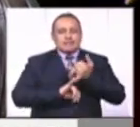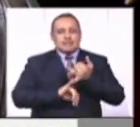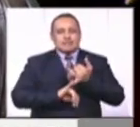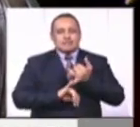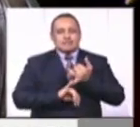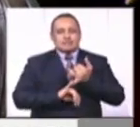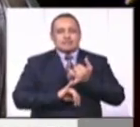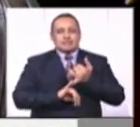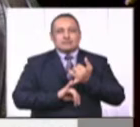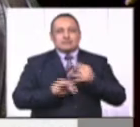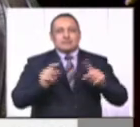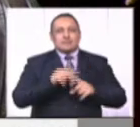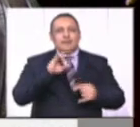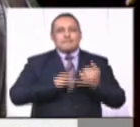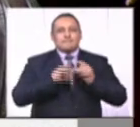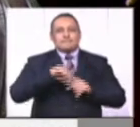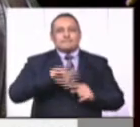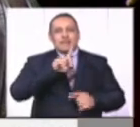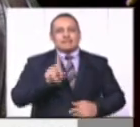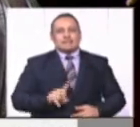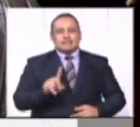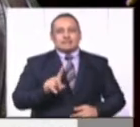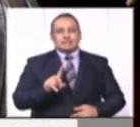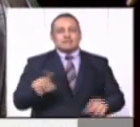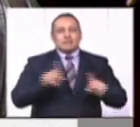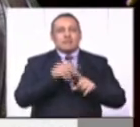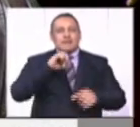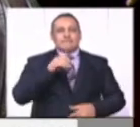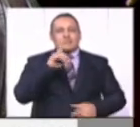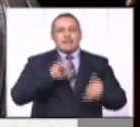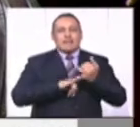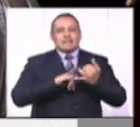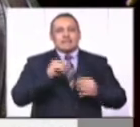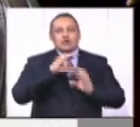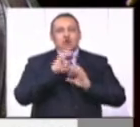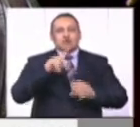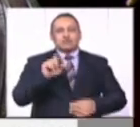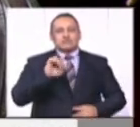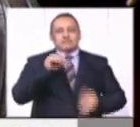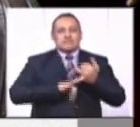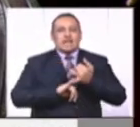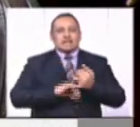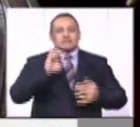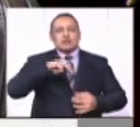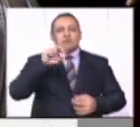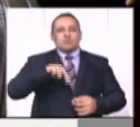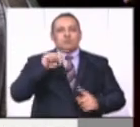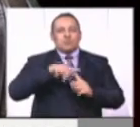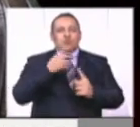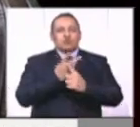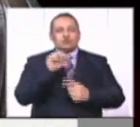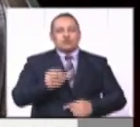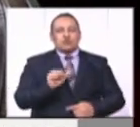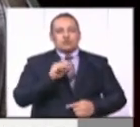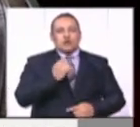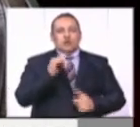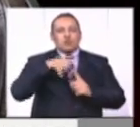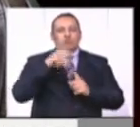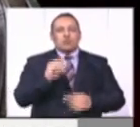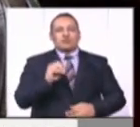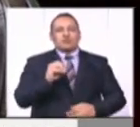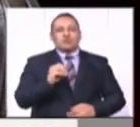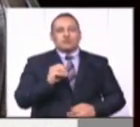Castro váquez vela paredes González Montoya manrique Cueto